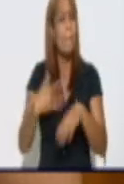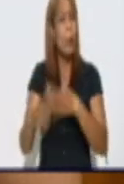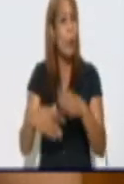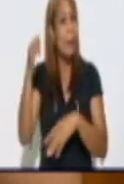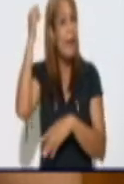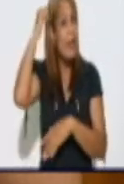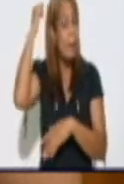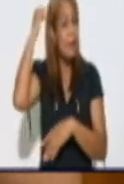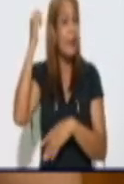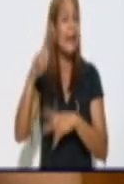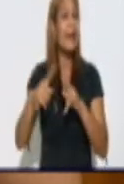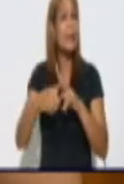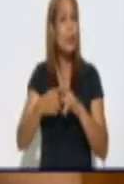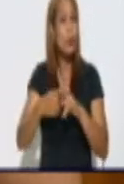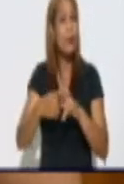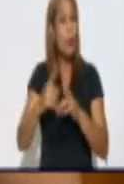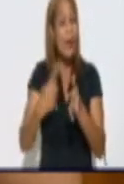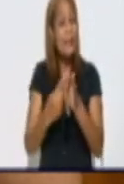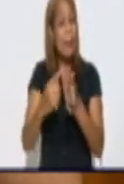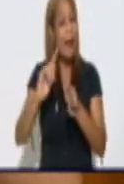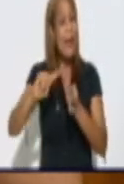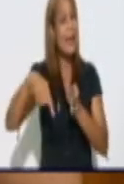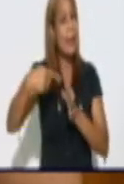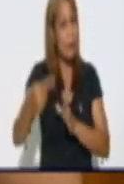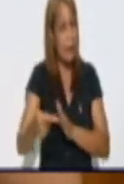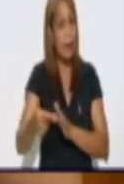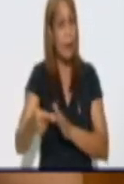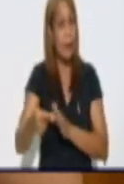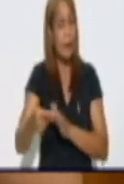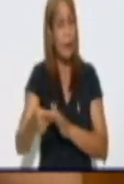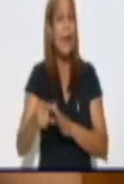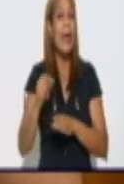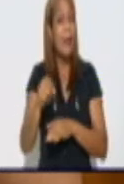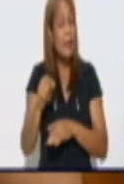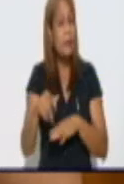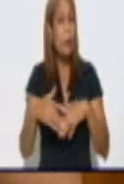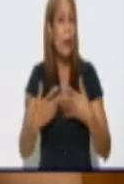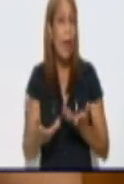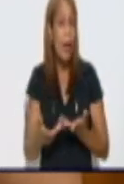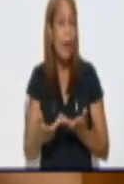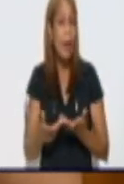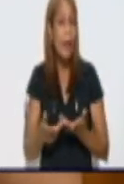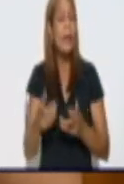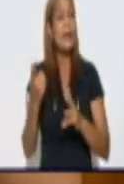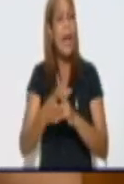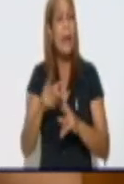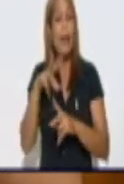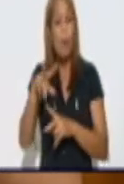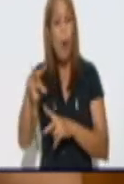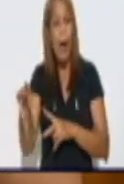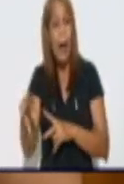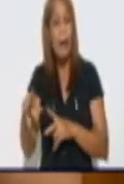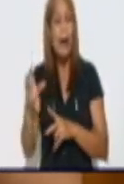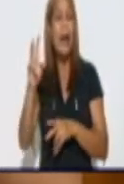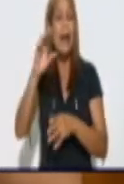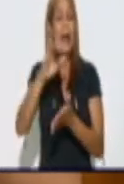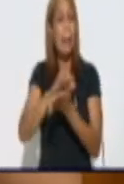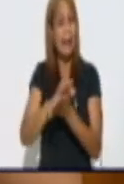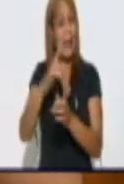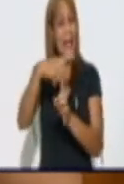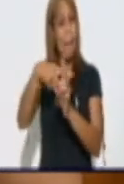tenemos previsto solucionar este. Esto implica que hay que buscar la materia prima en primer lugar, que es bronce, para hacer los